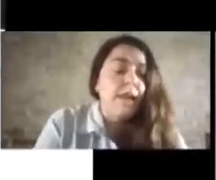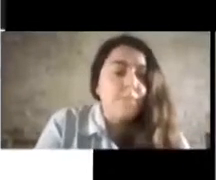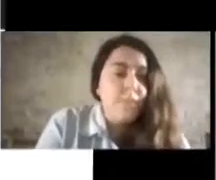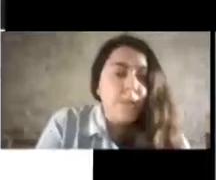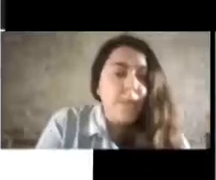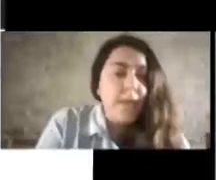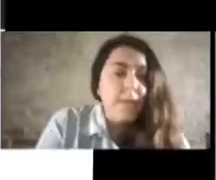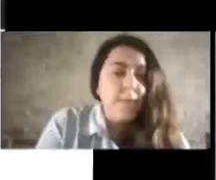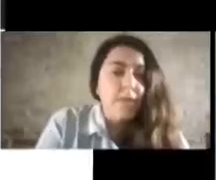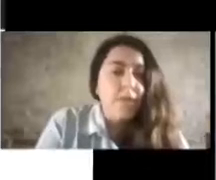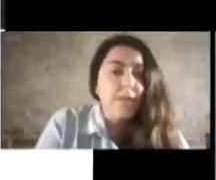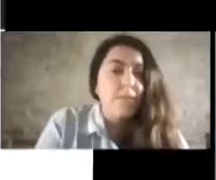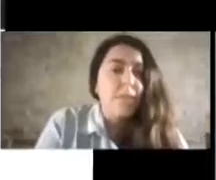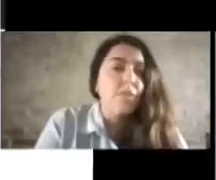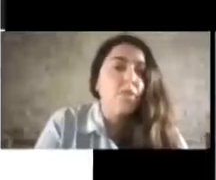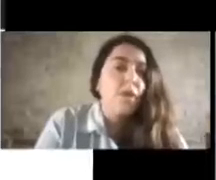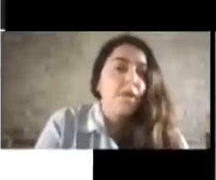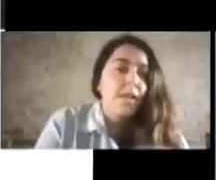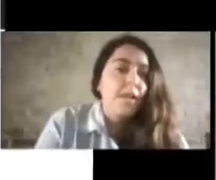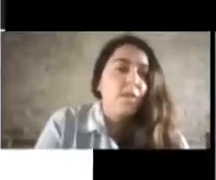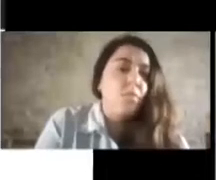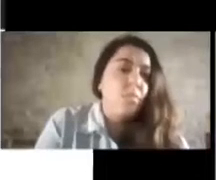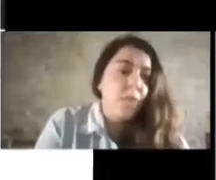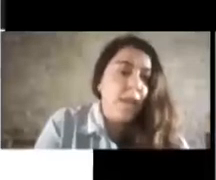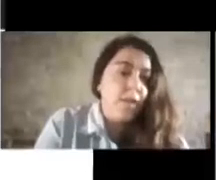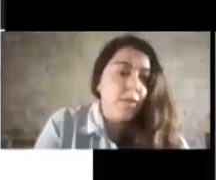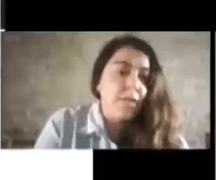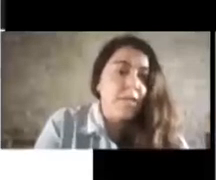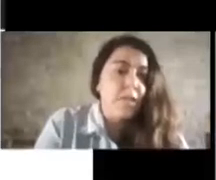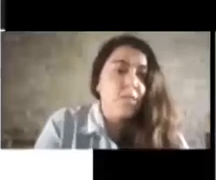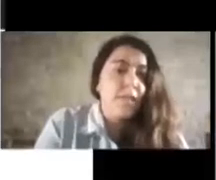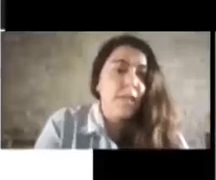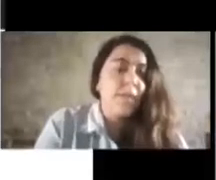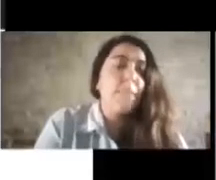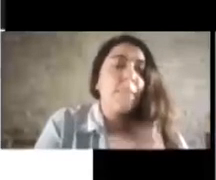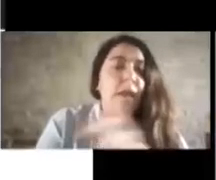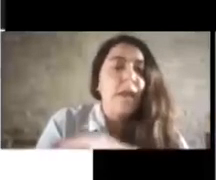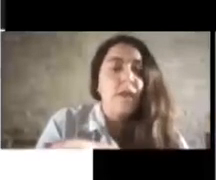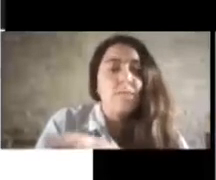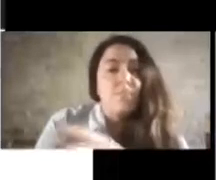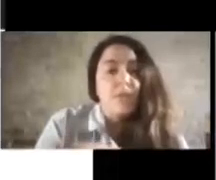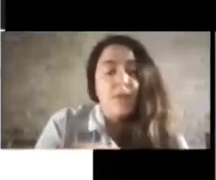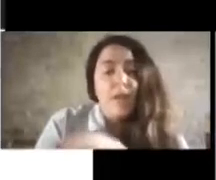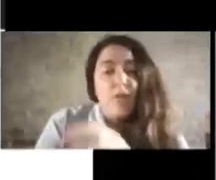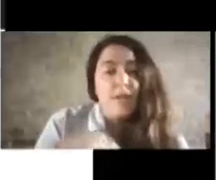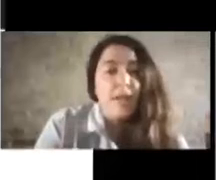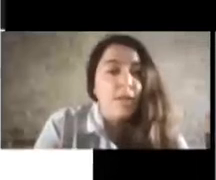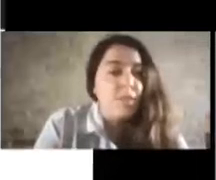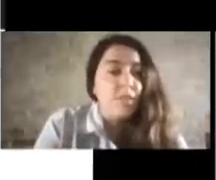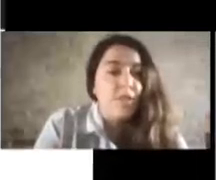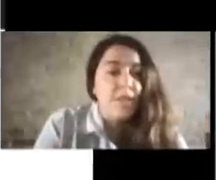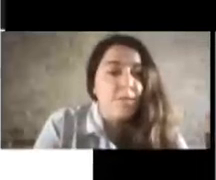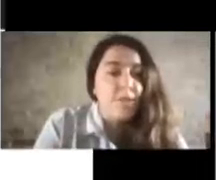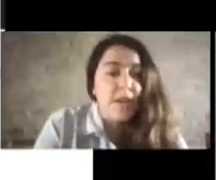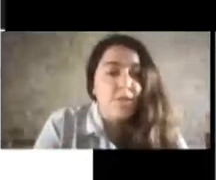la filmina que están viendo en este momento tiene un modelo que se usa también para recolectar cuando